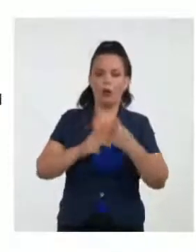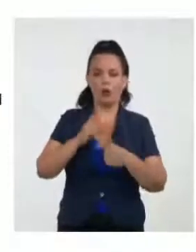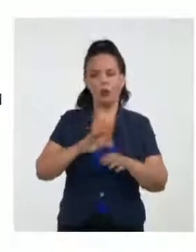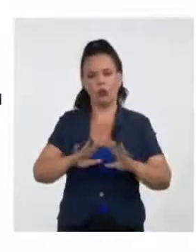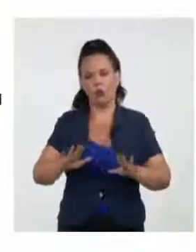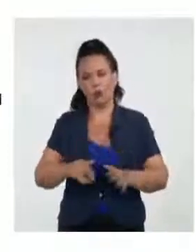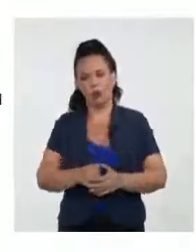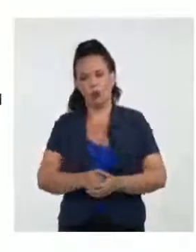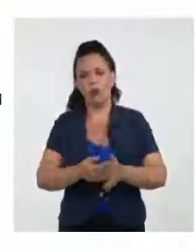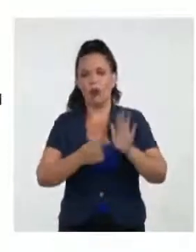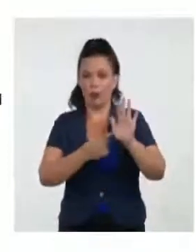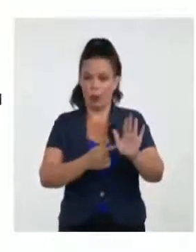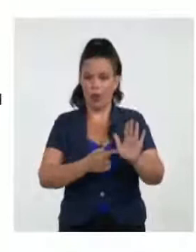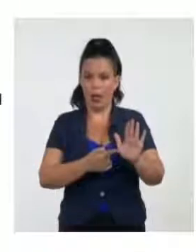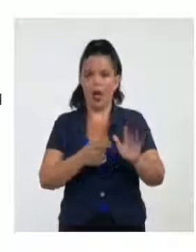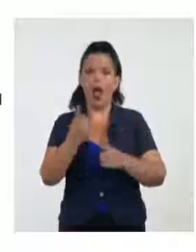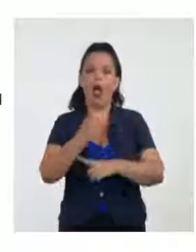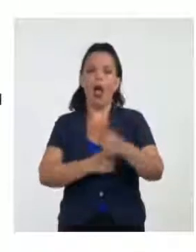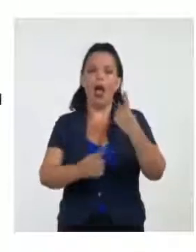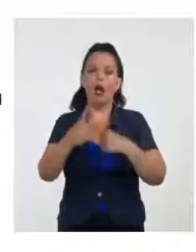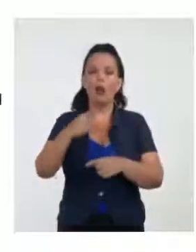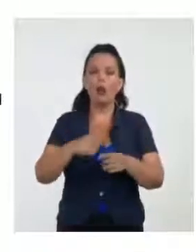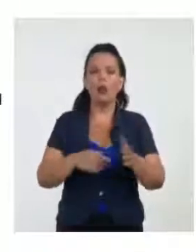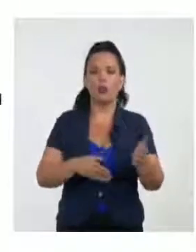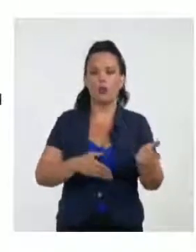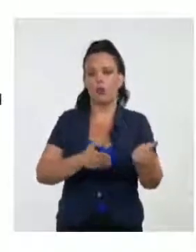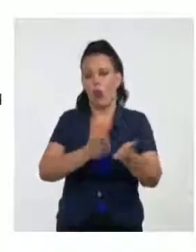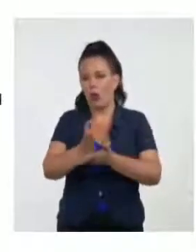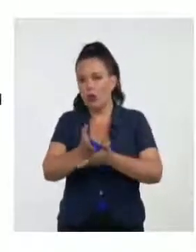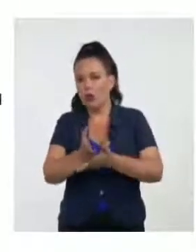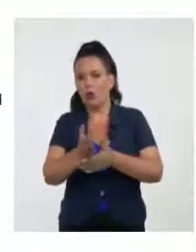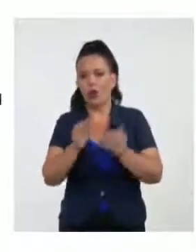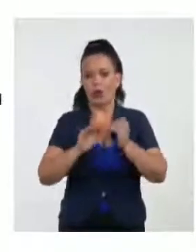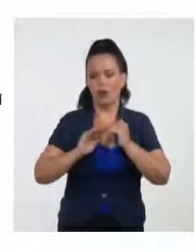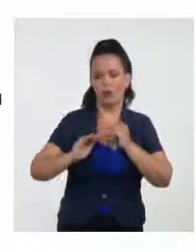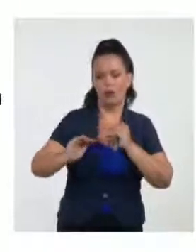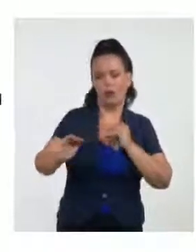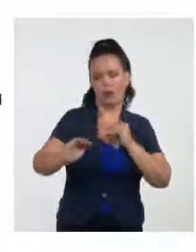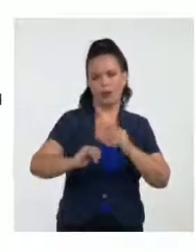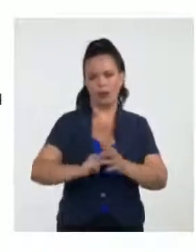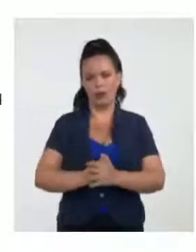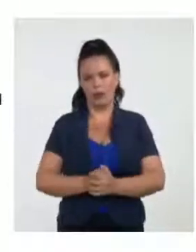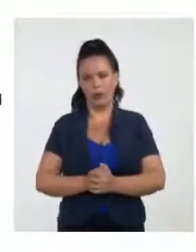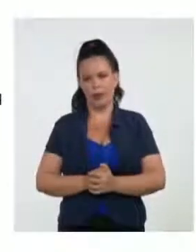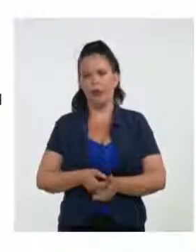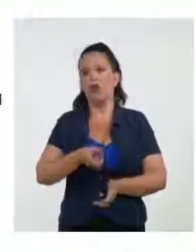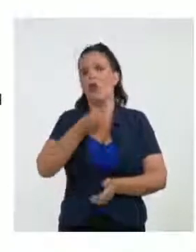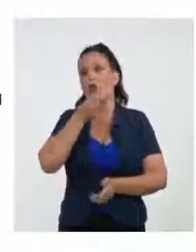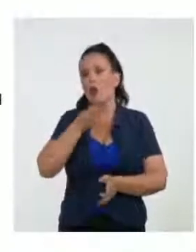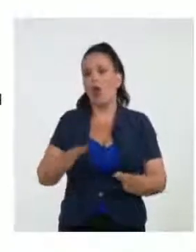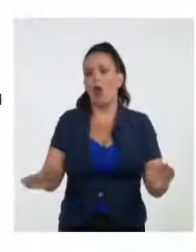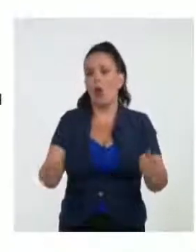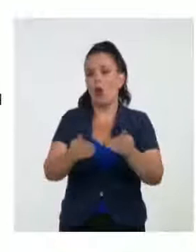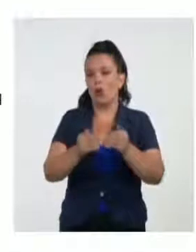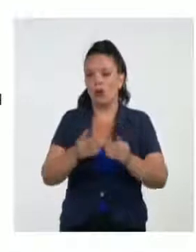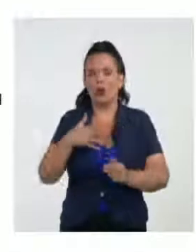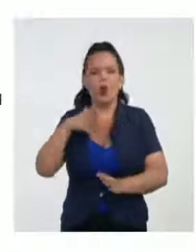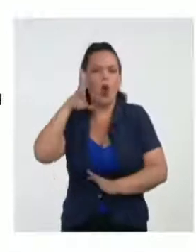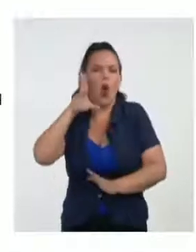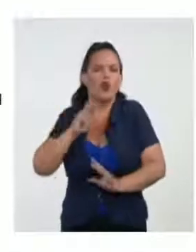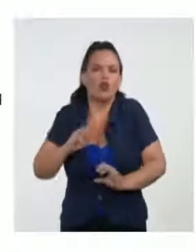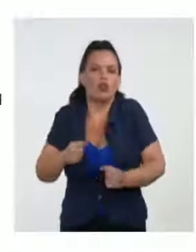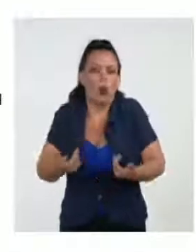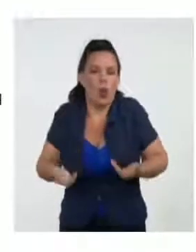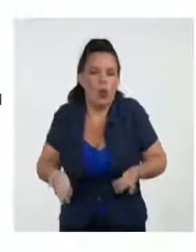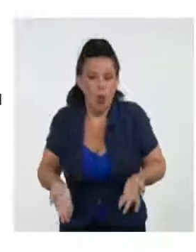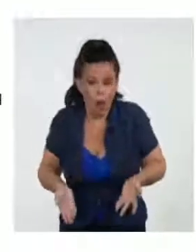caso prácticamente permanecen, se aplana ahí, permanece horizontal. Por lo tanto, ¿qué conclusión podemos sacar de estos tres esquemas